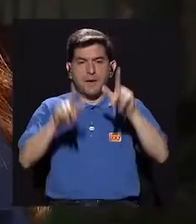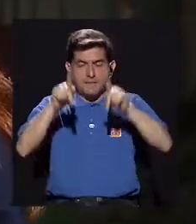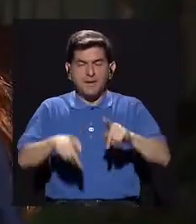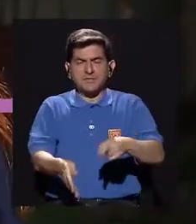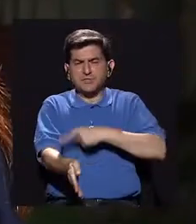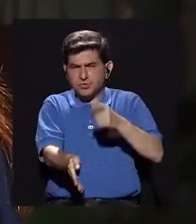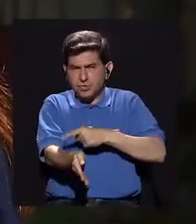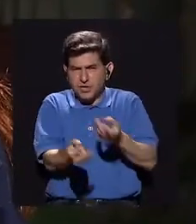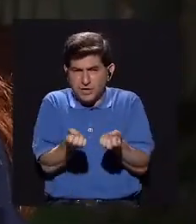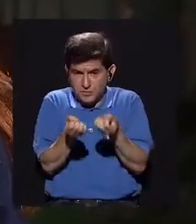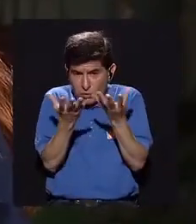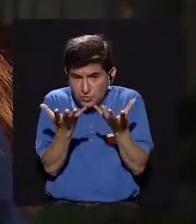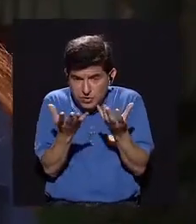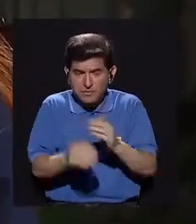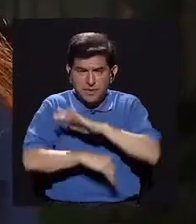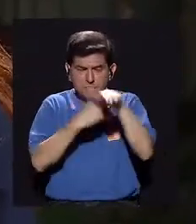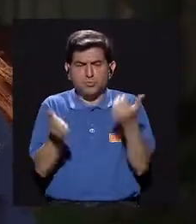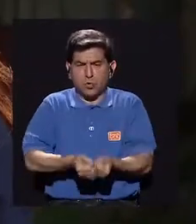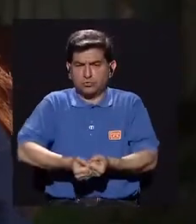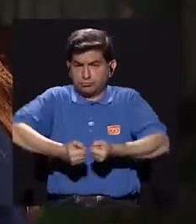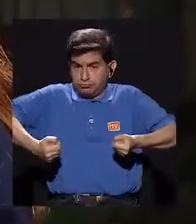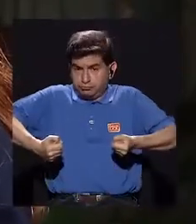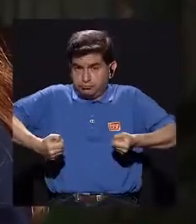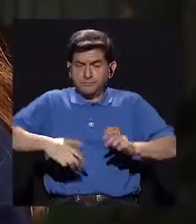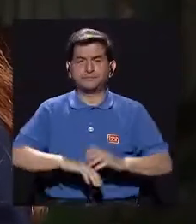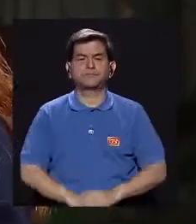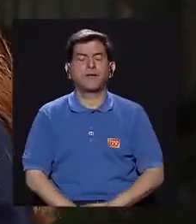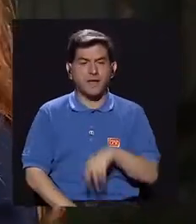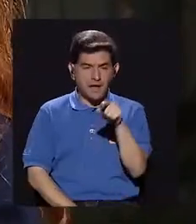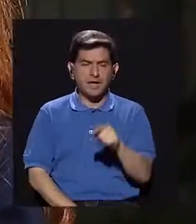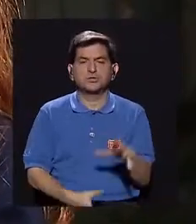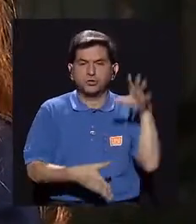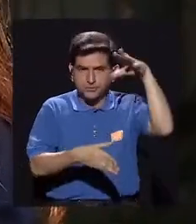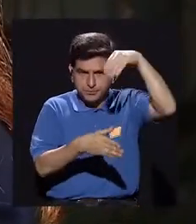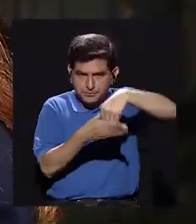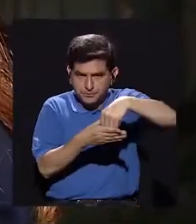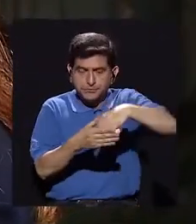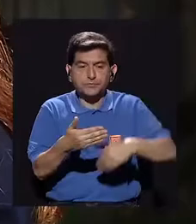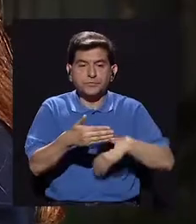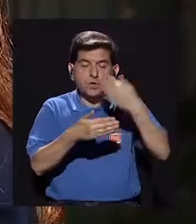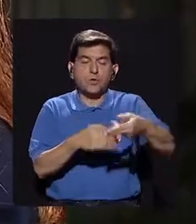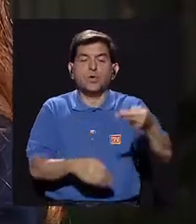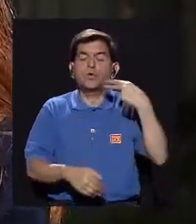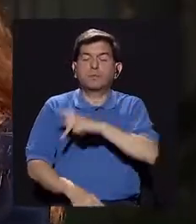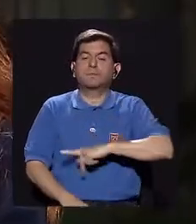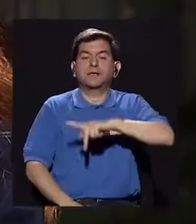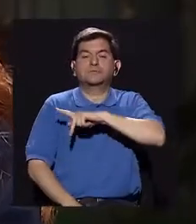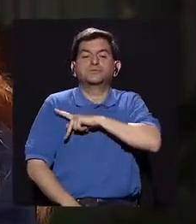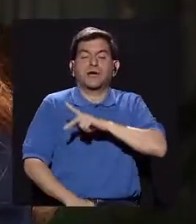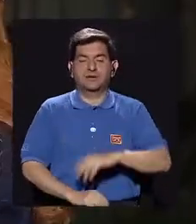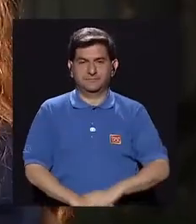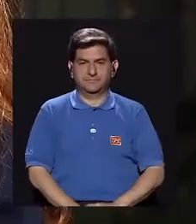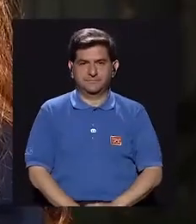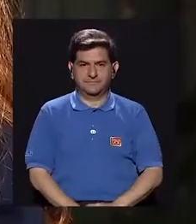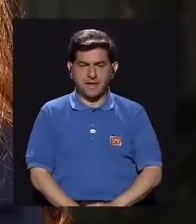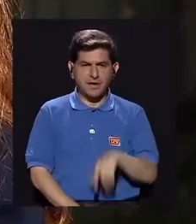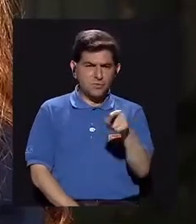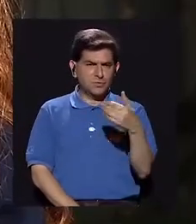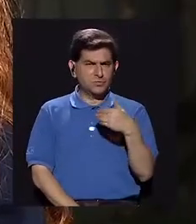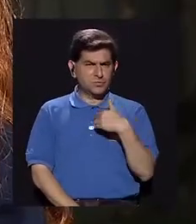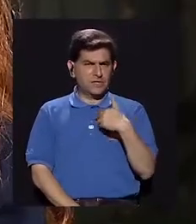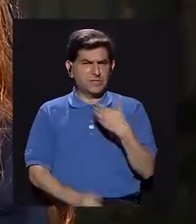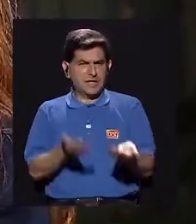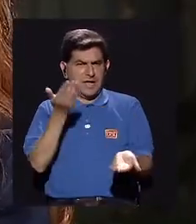muchos familiares con diabetes, todos son obesos? Eso lo va a tomar en cuenta. Luego, su historia personal,